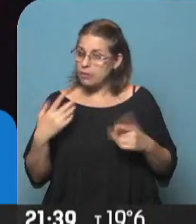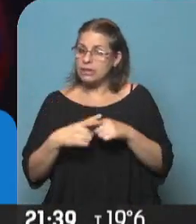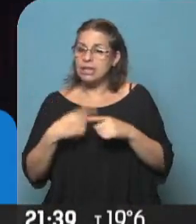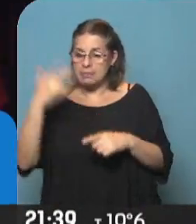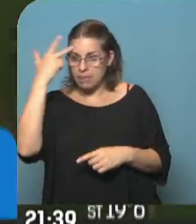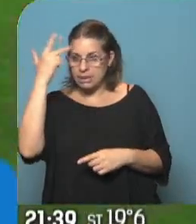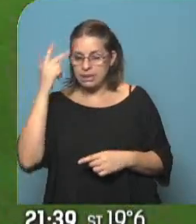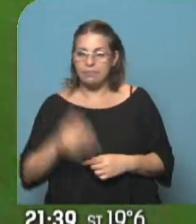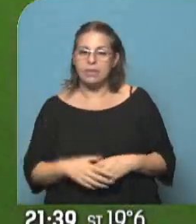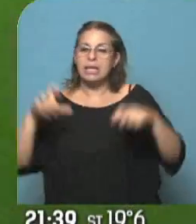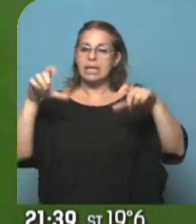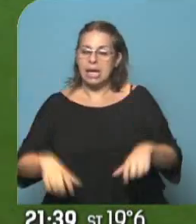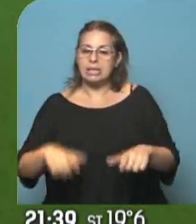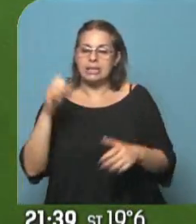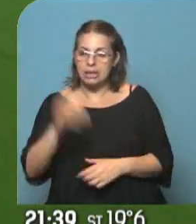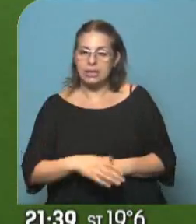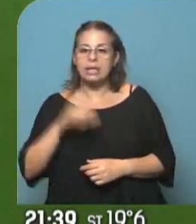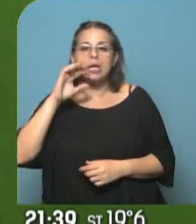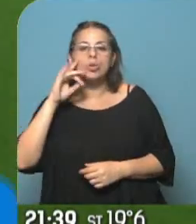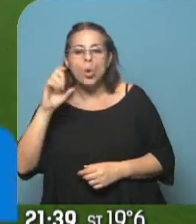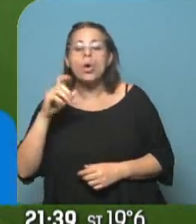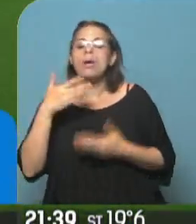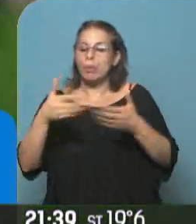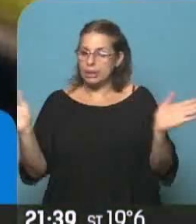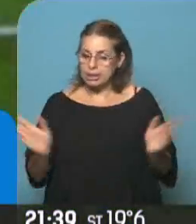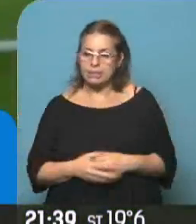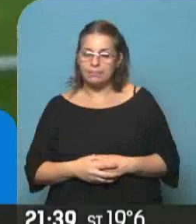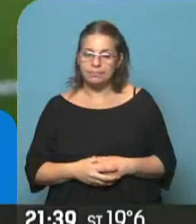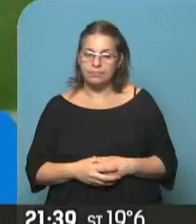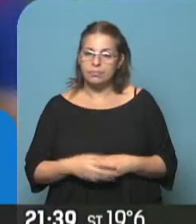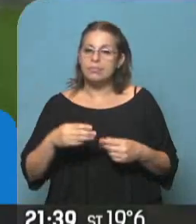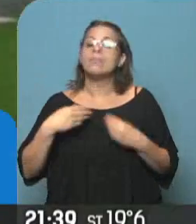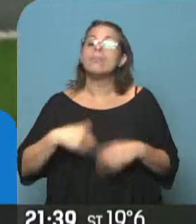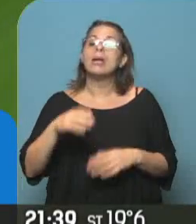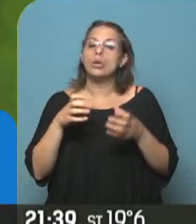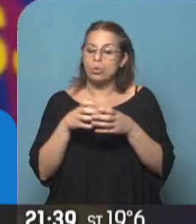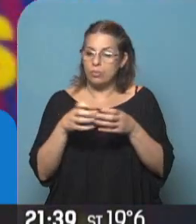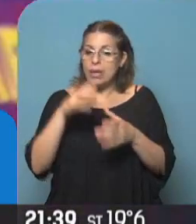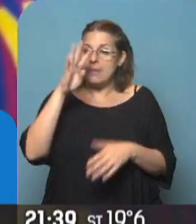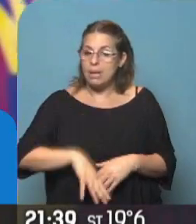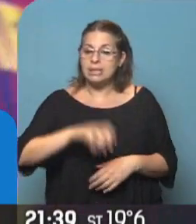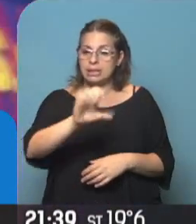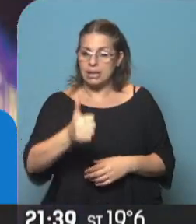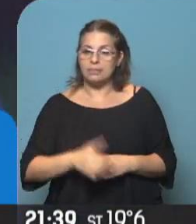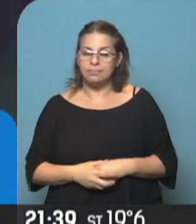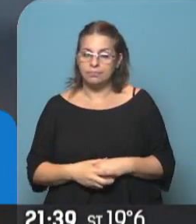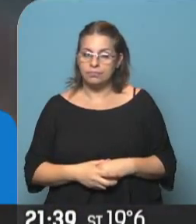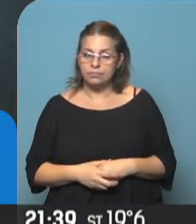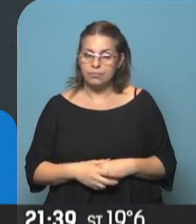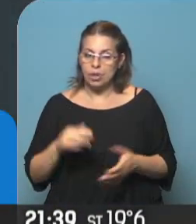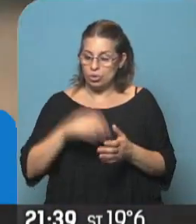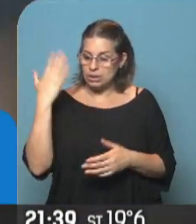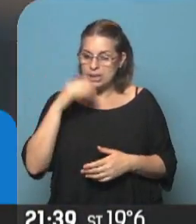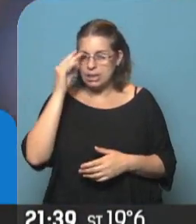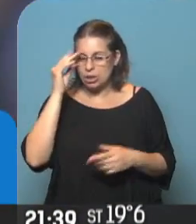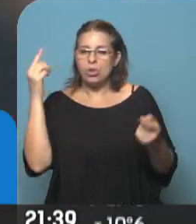es Lionel Messi. Allí en cancha, el Camp Nou que le abre sus puertas para una victoria nuevamente del Barça. Si hay una noticia, ayer